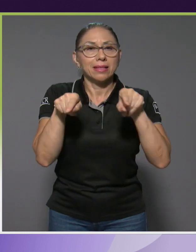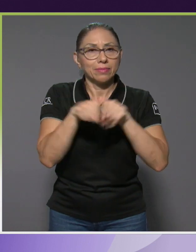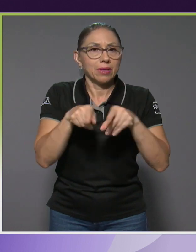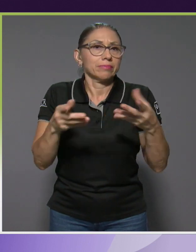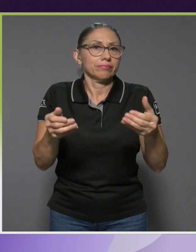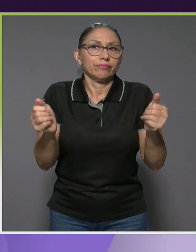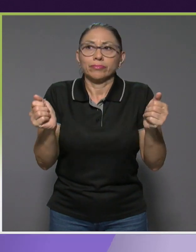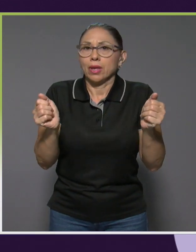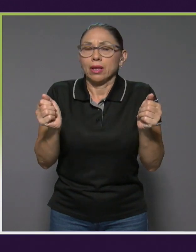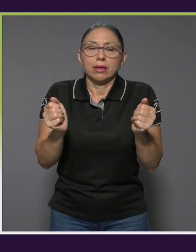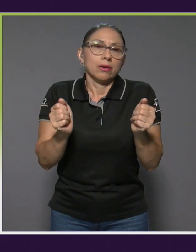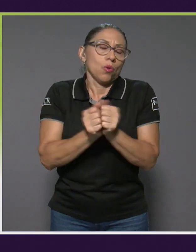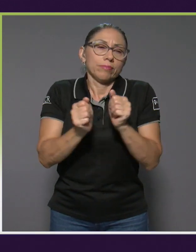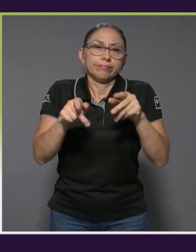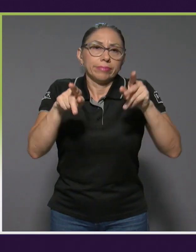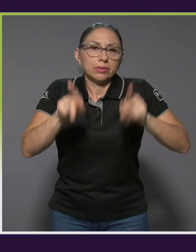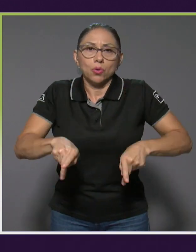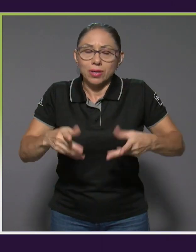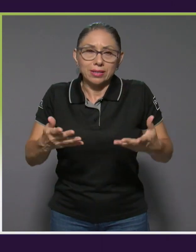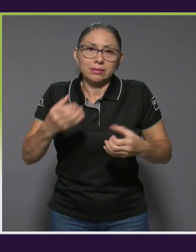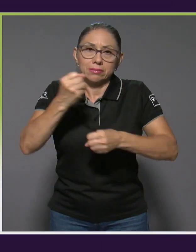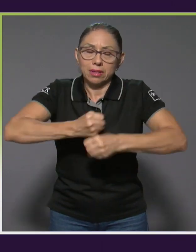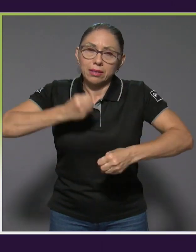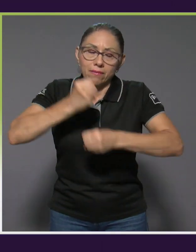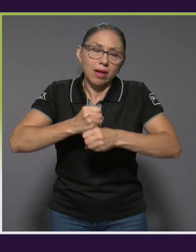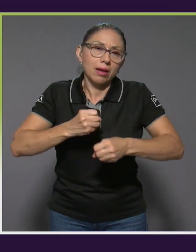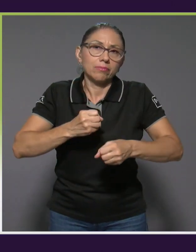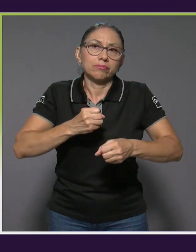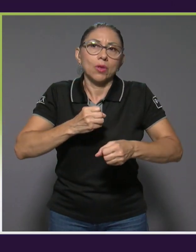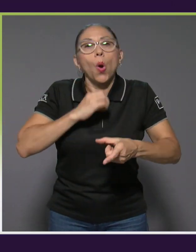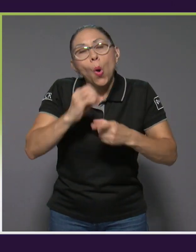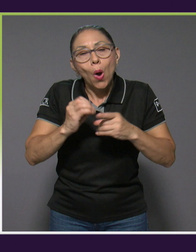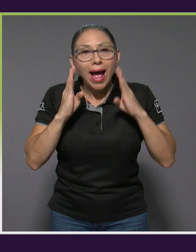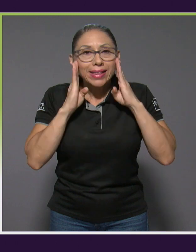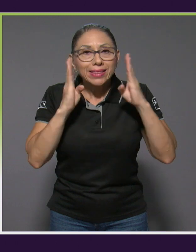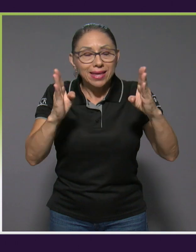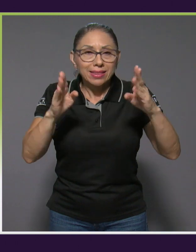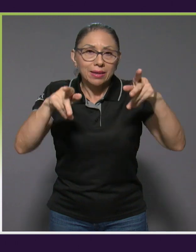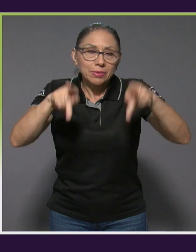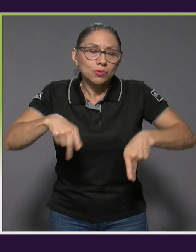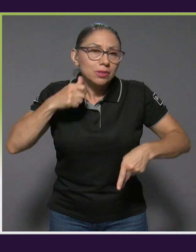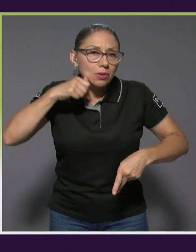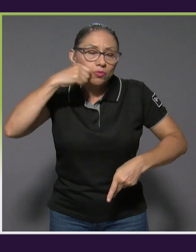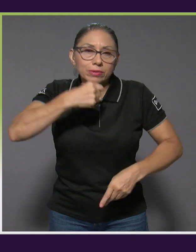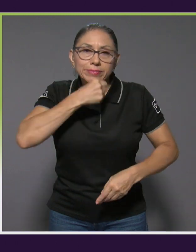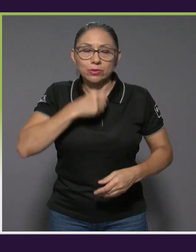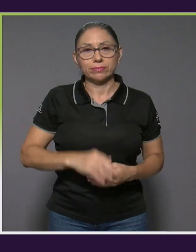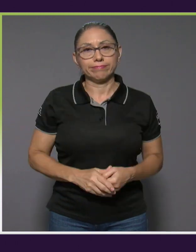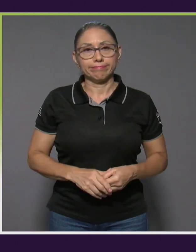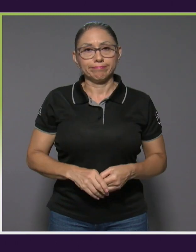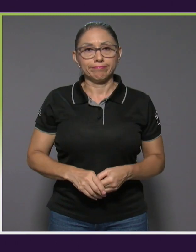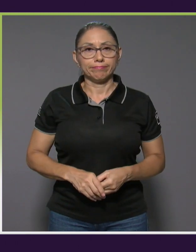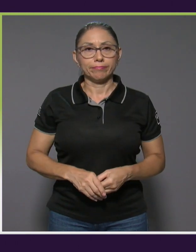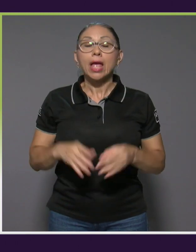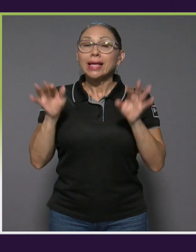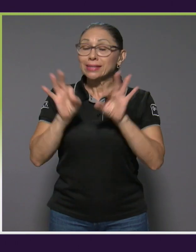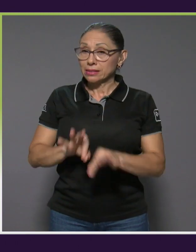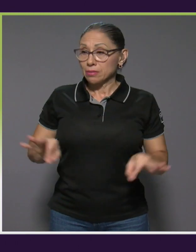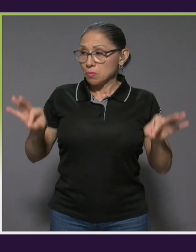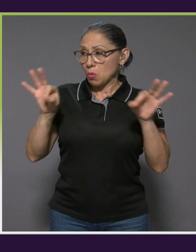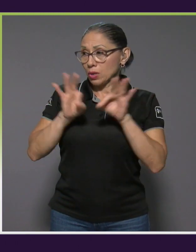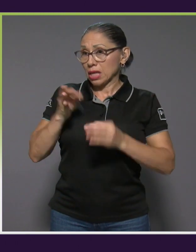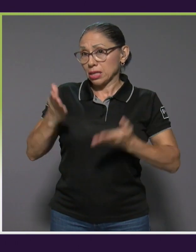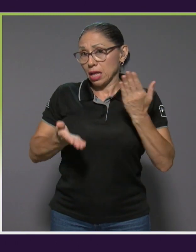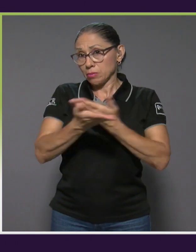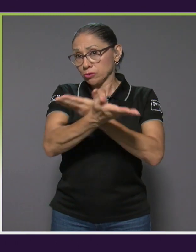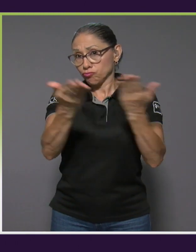con las personas que trabajan o que atienden a adultos, personas mayores. Y bueno, es importante que, para quien no lo